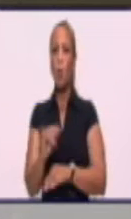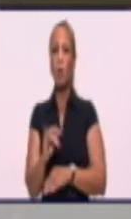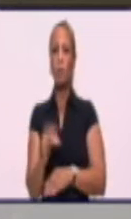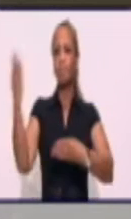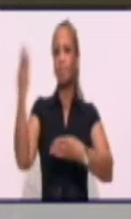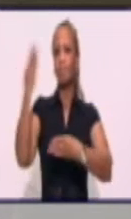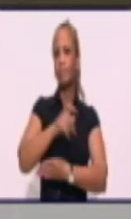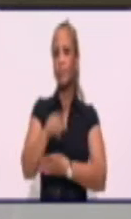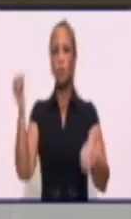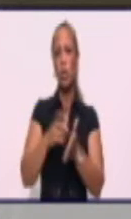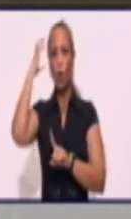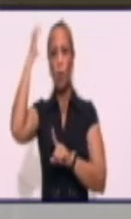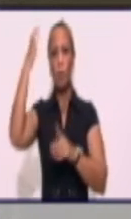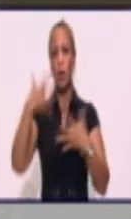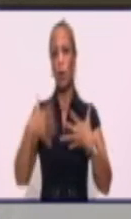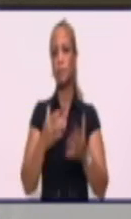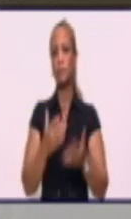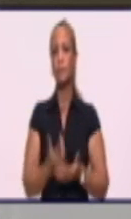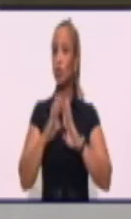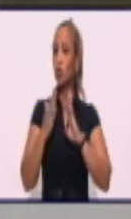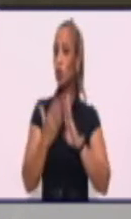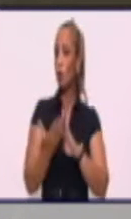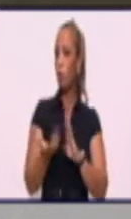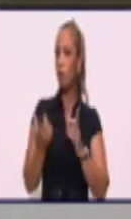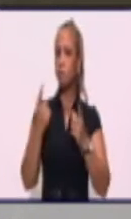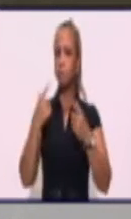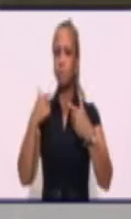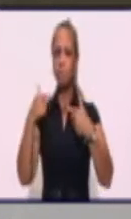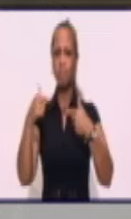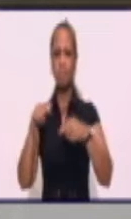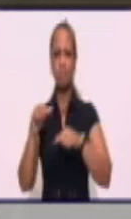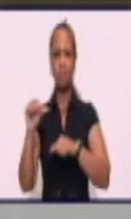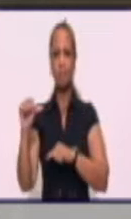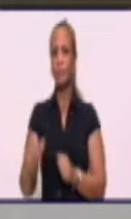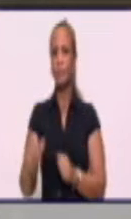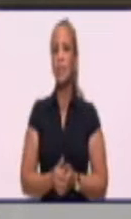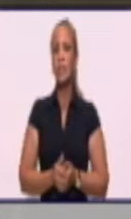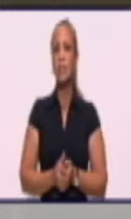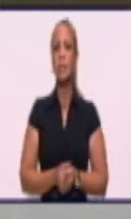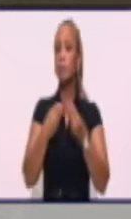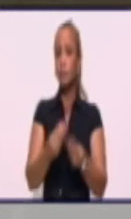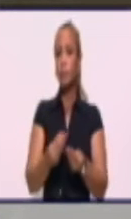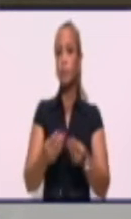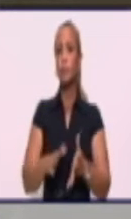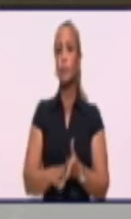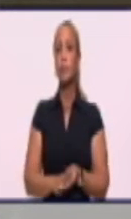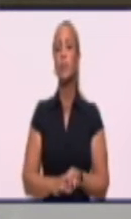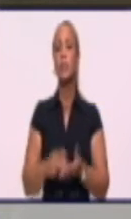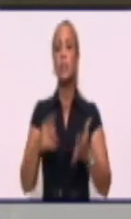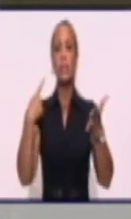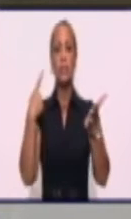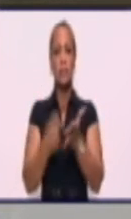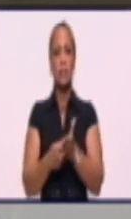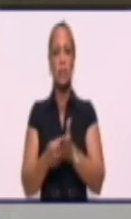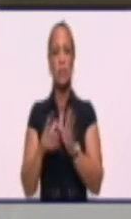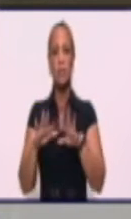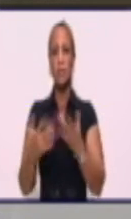por el gobierno norteamericano, todas las patrañas del enemigo en subvertir nuestra ideología y el pago a